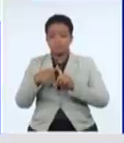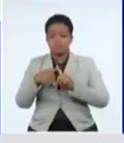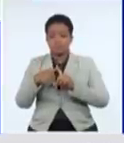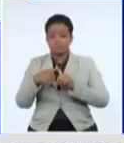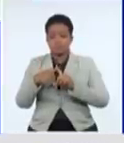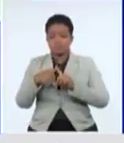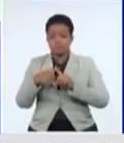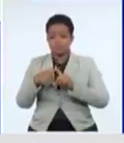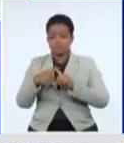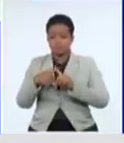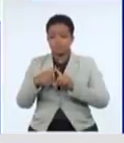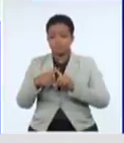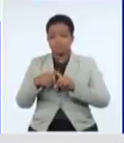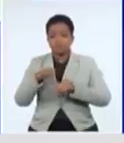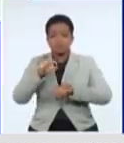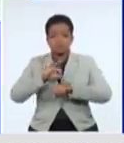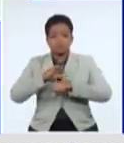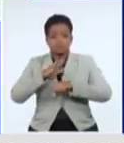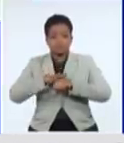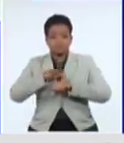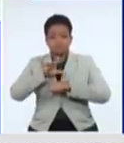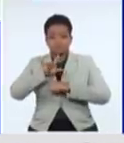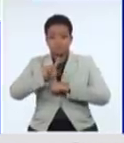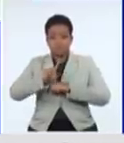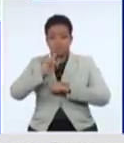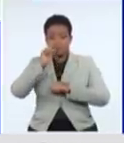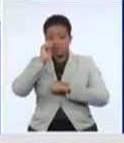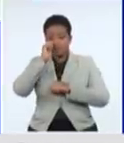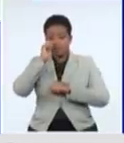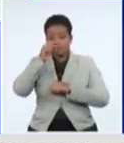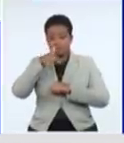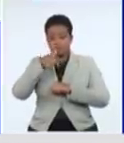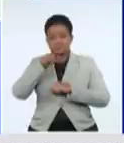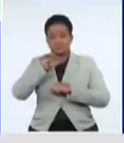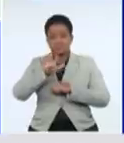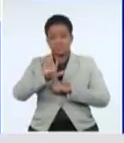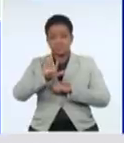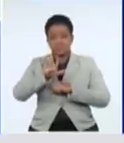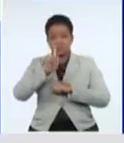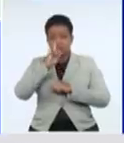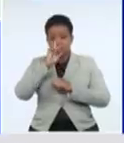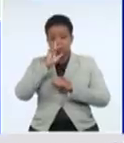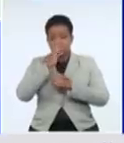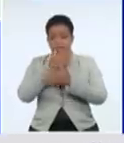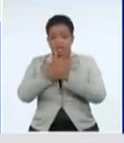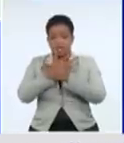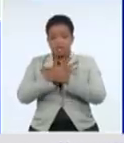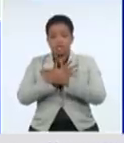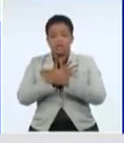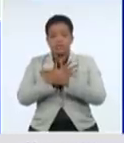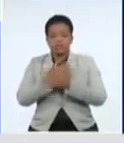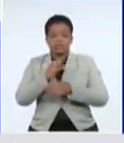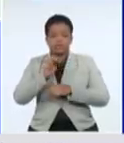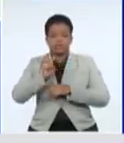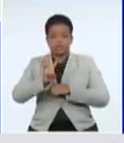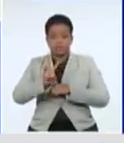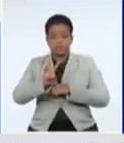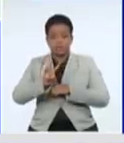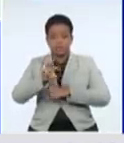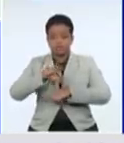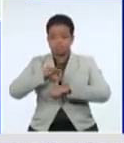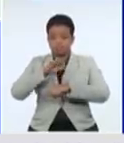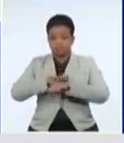Iguaní 5, Medialuna 4, Niquero 3, Bayamo 2, al igual que Campechuela, Río Cauto y